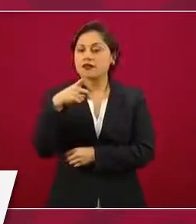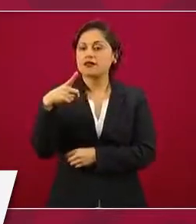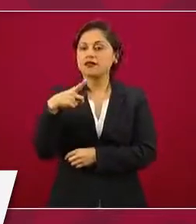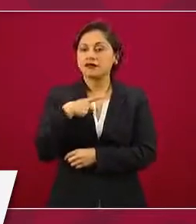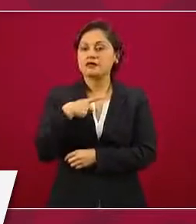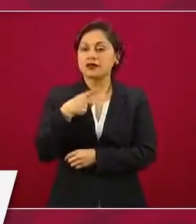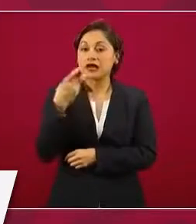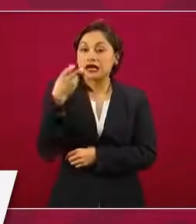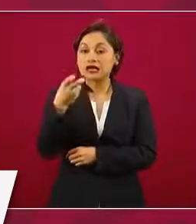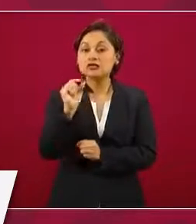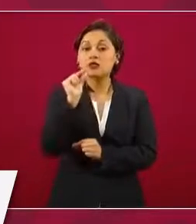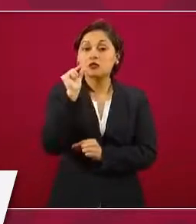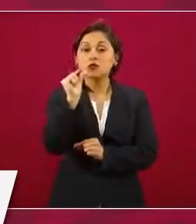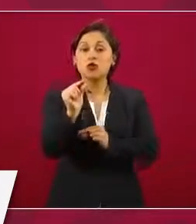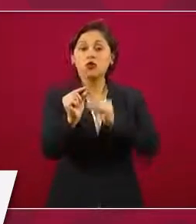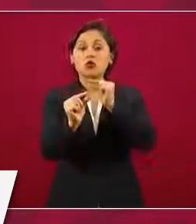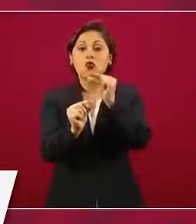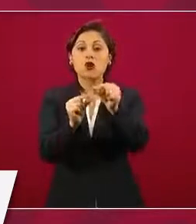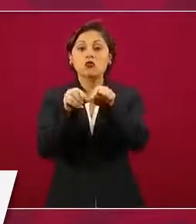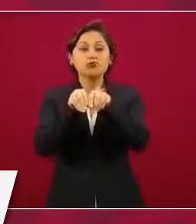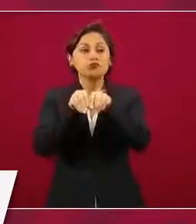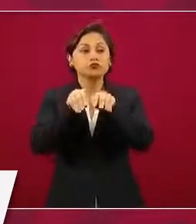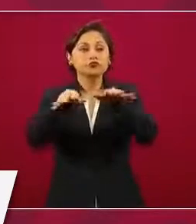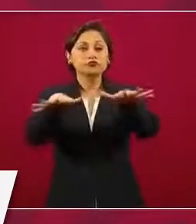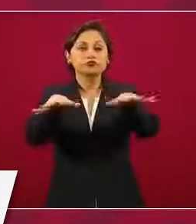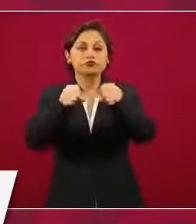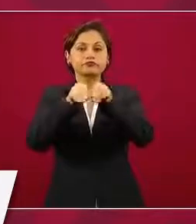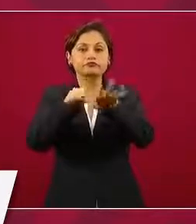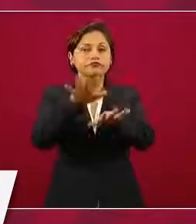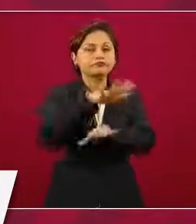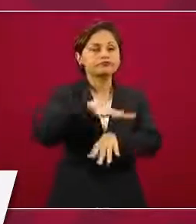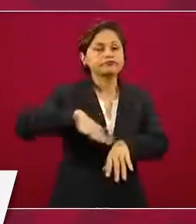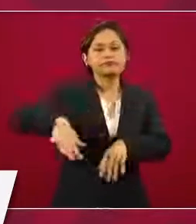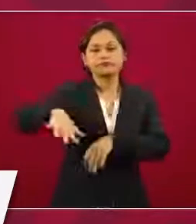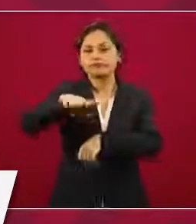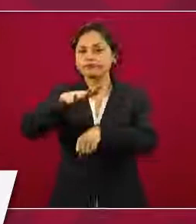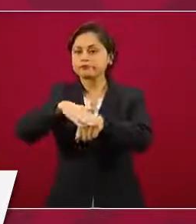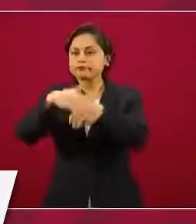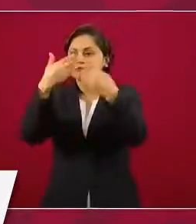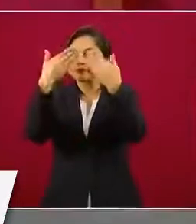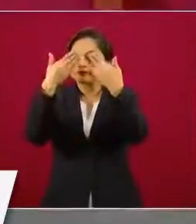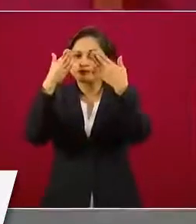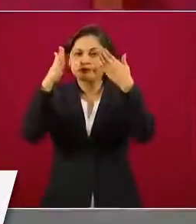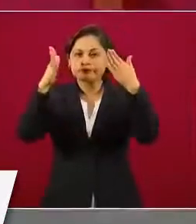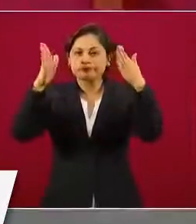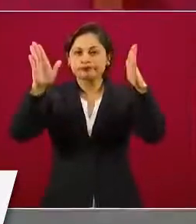se va a ir difundiendo, y además la gente ya